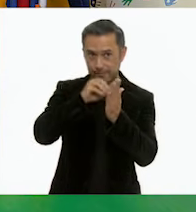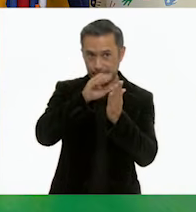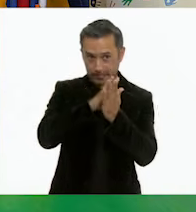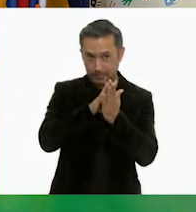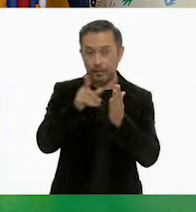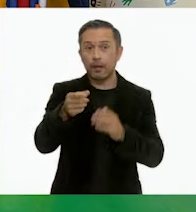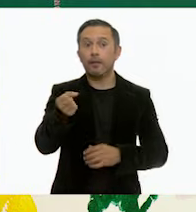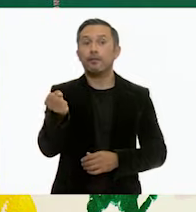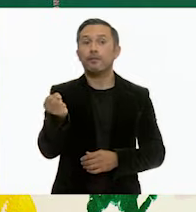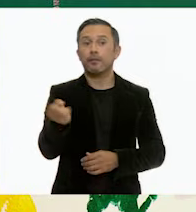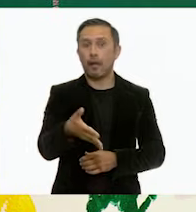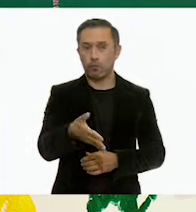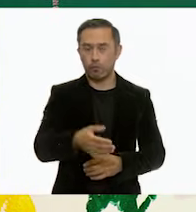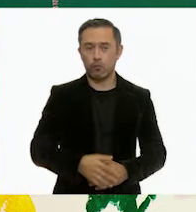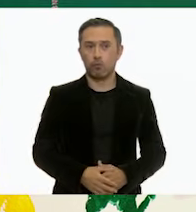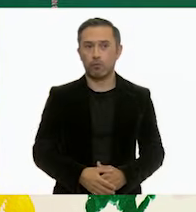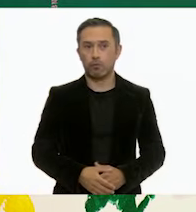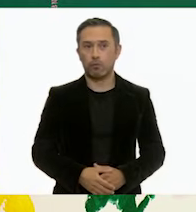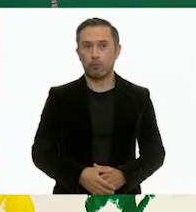dado